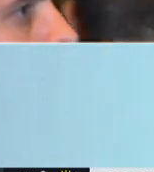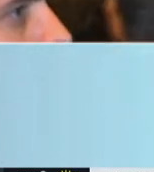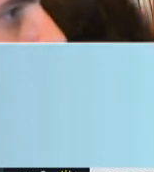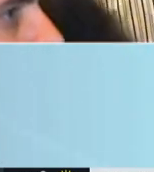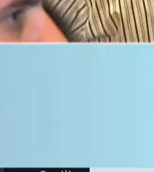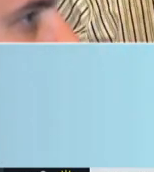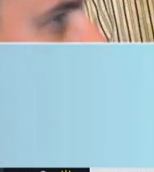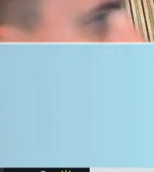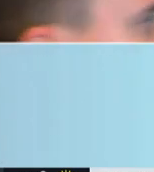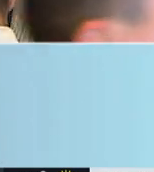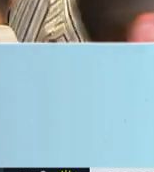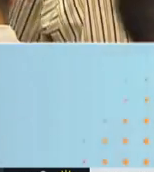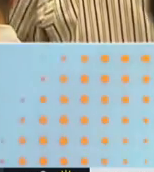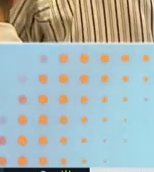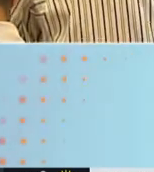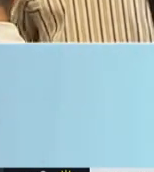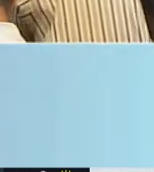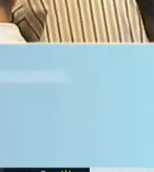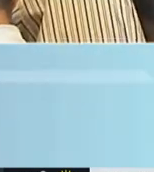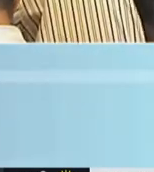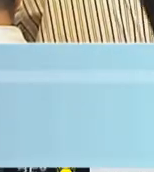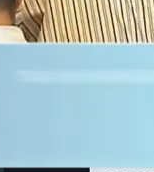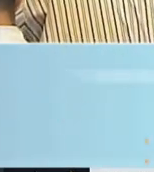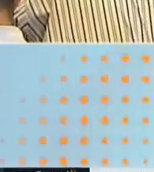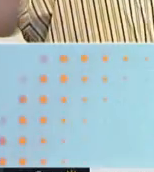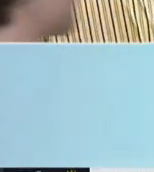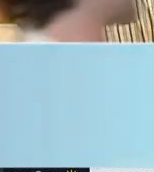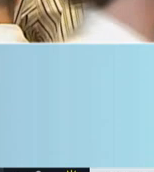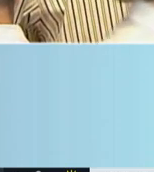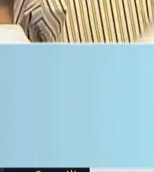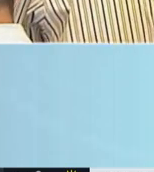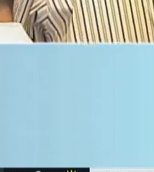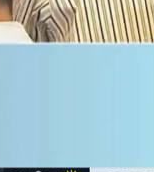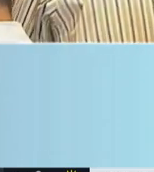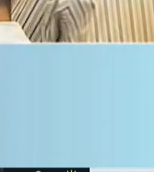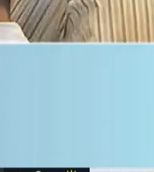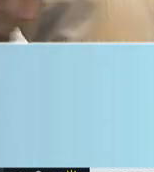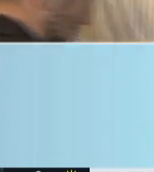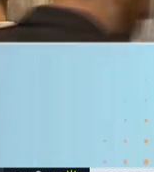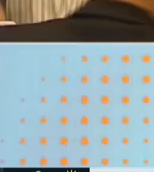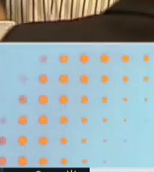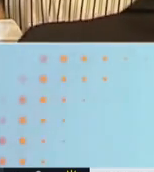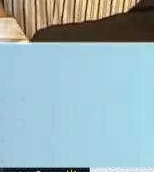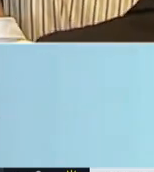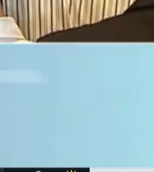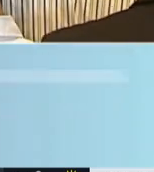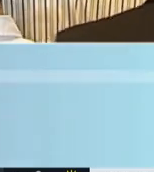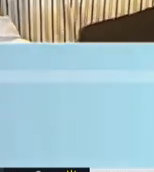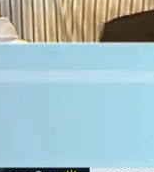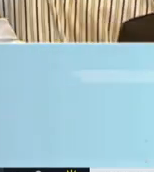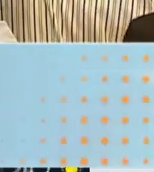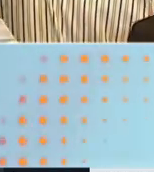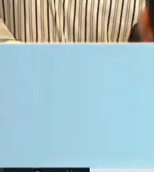de argentinos como los que están acá que tienen la convicción y el valor